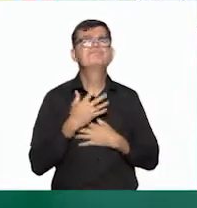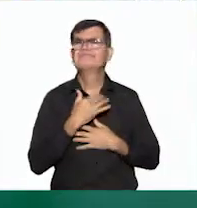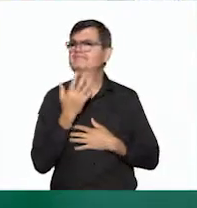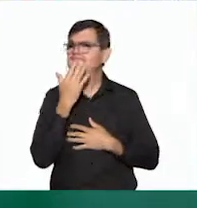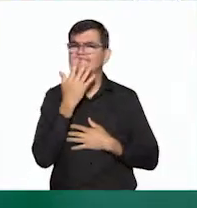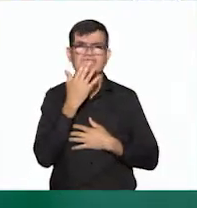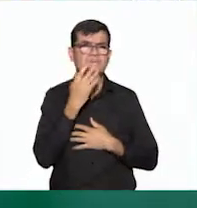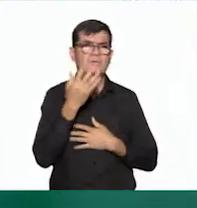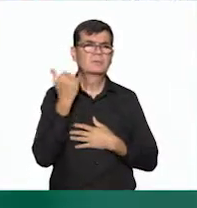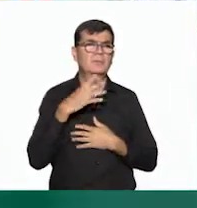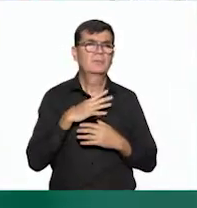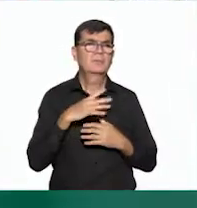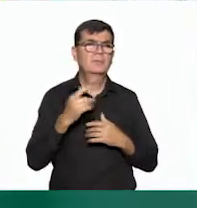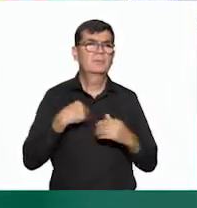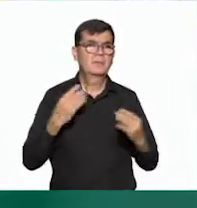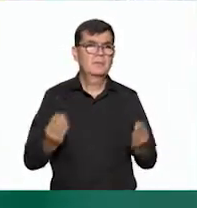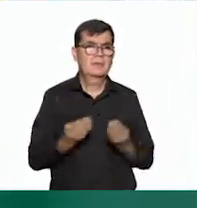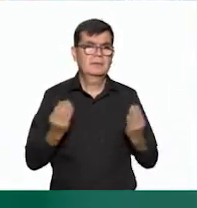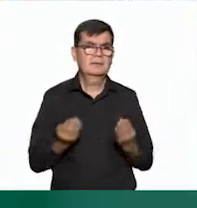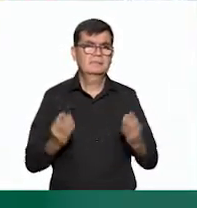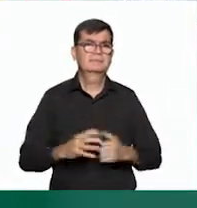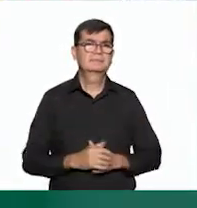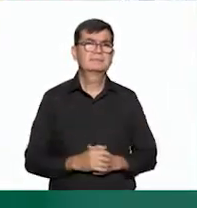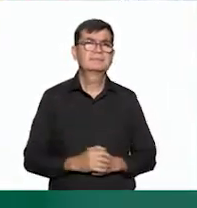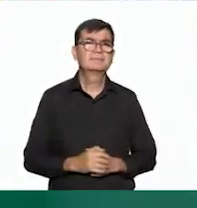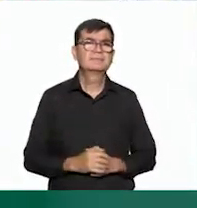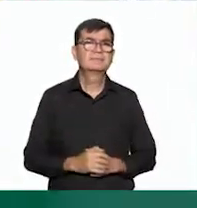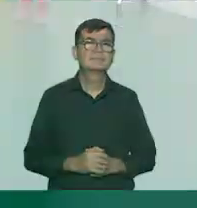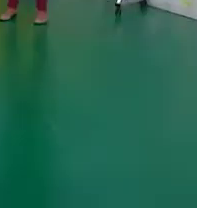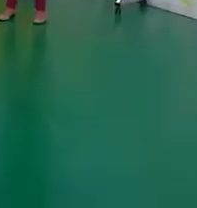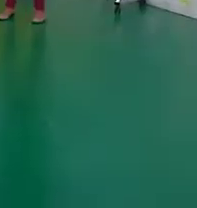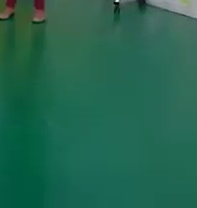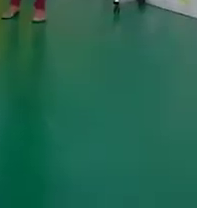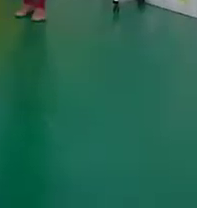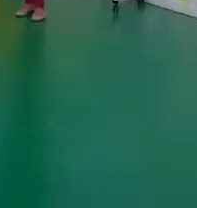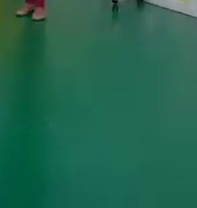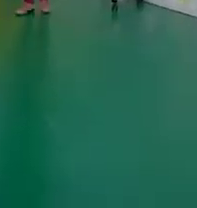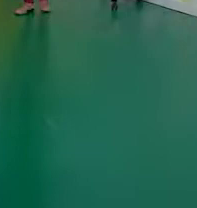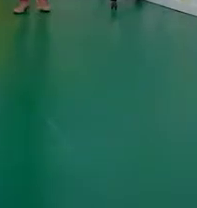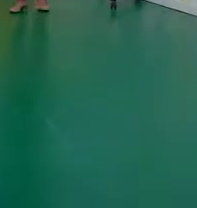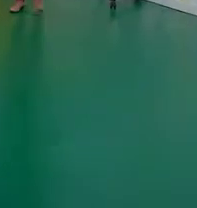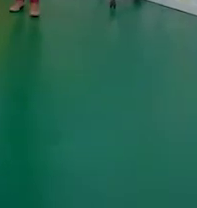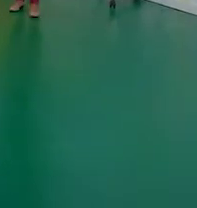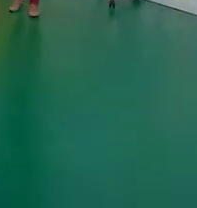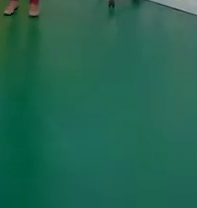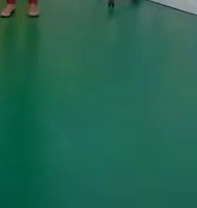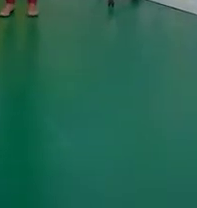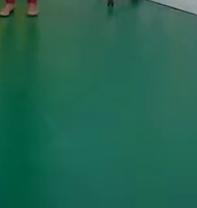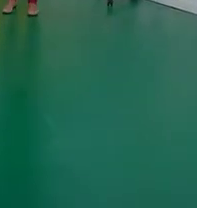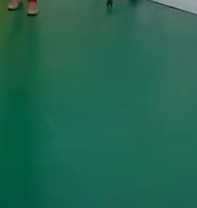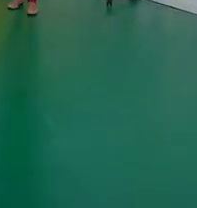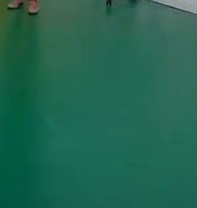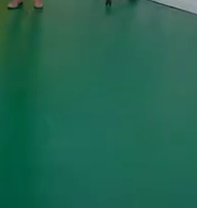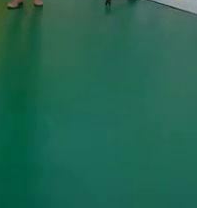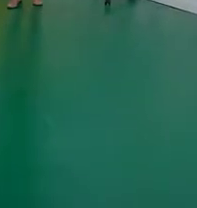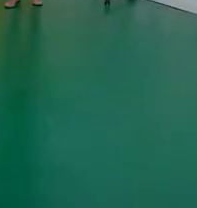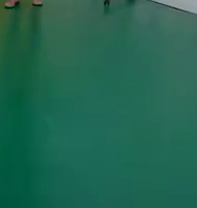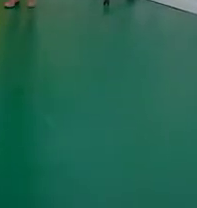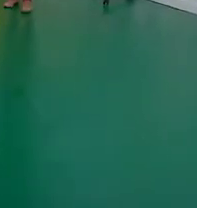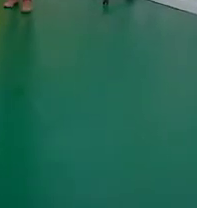hacemos? Pues no sé, yo me quedé con la... ¡Ay, sí! Hay que bailar también. Mi mamá tiene un radar.